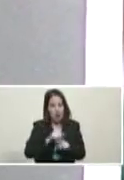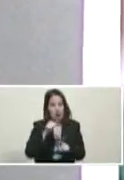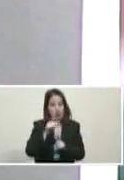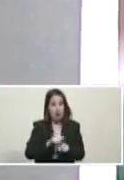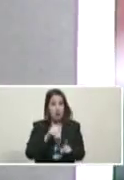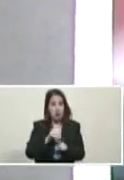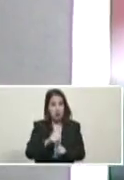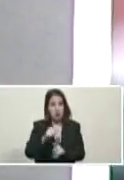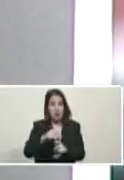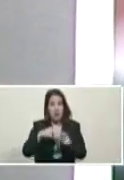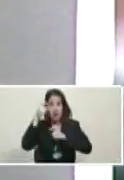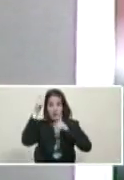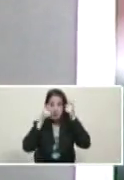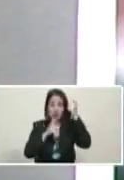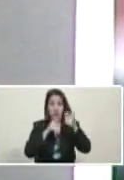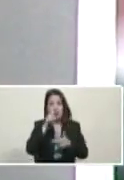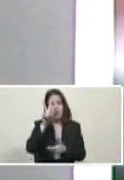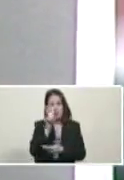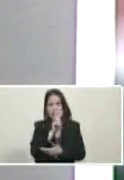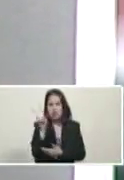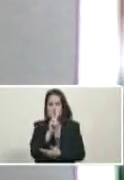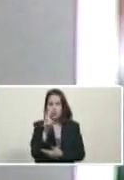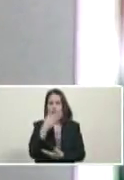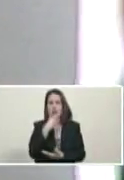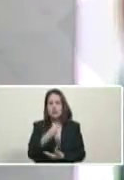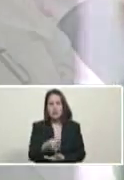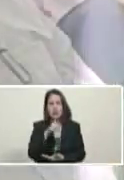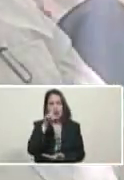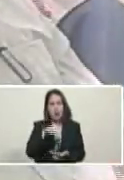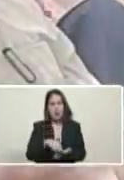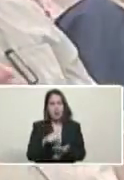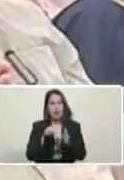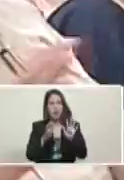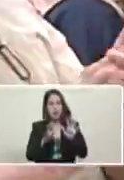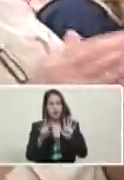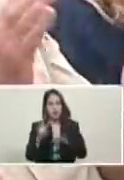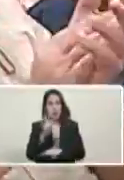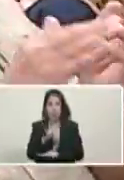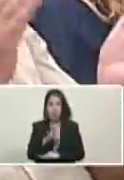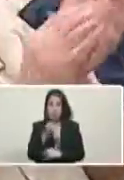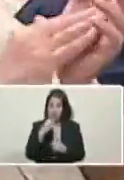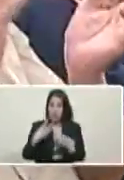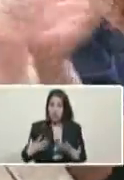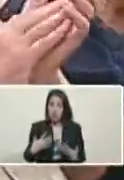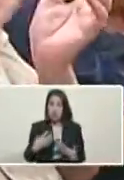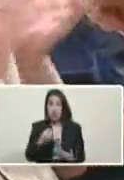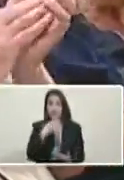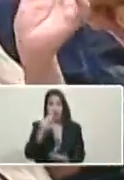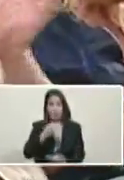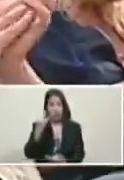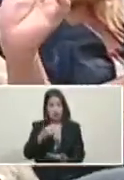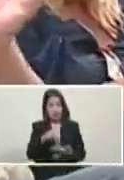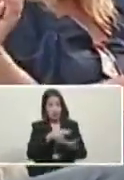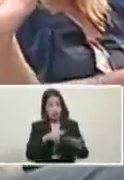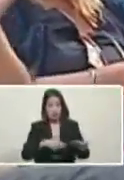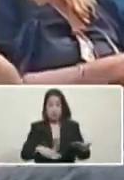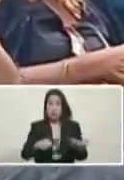Chávez Frías, Venezuela, diciembre 1994. Qué belleza, ¿verdad? Bueno,